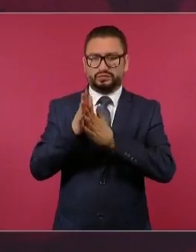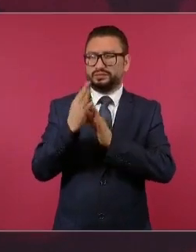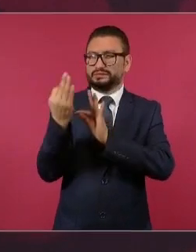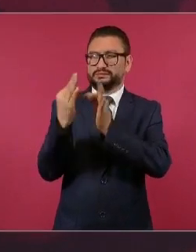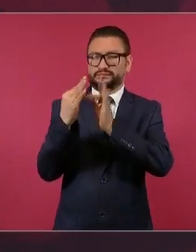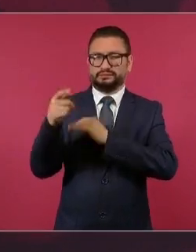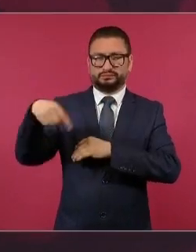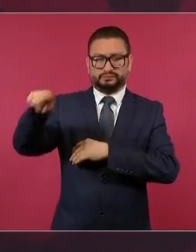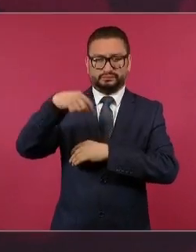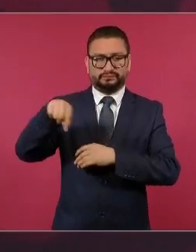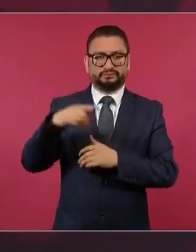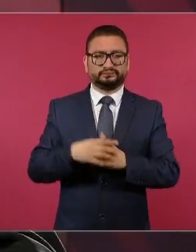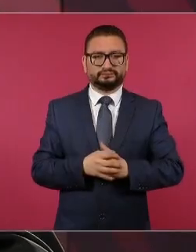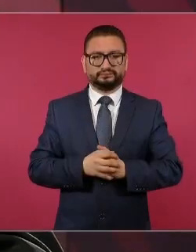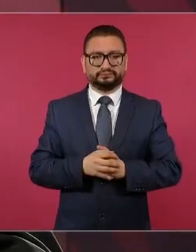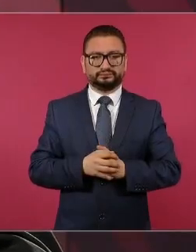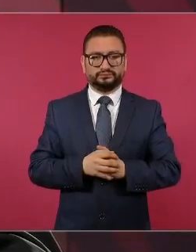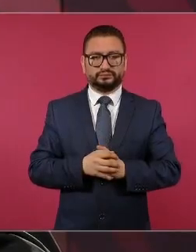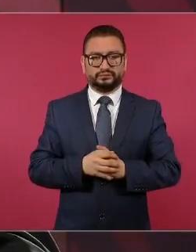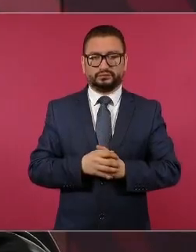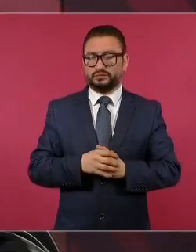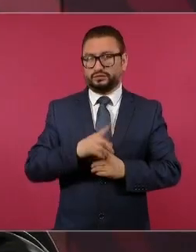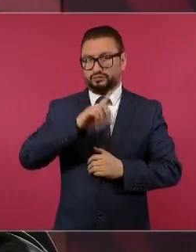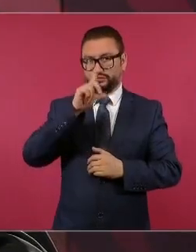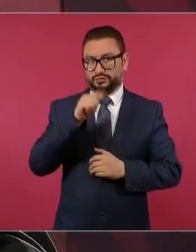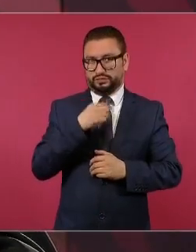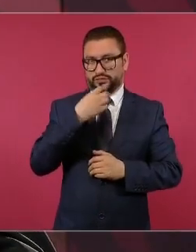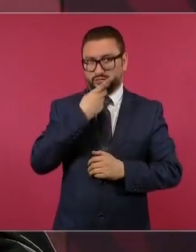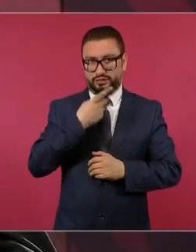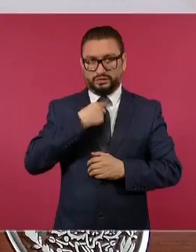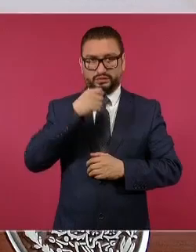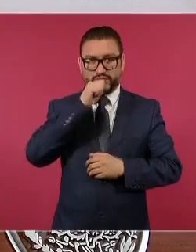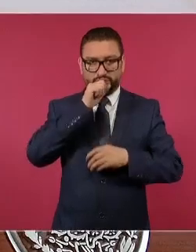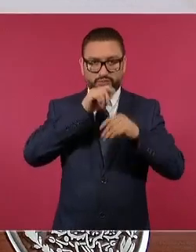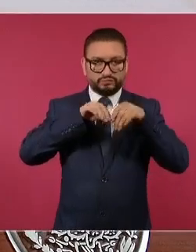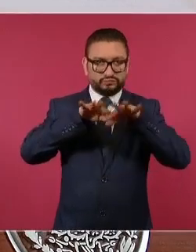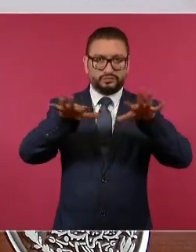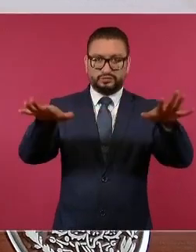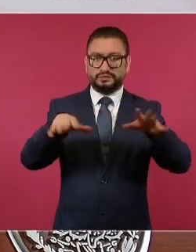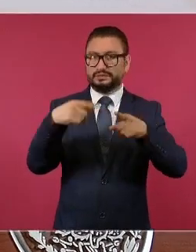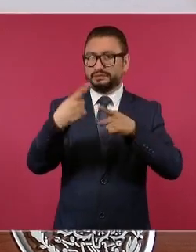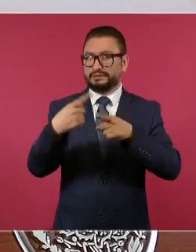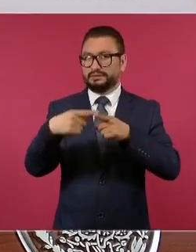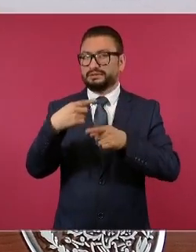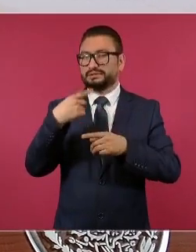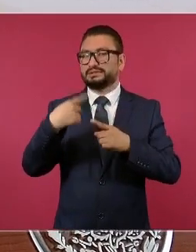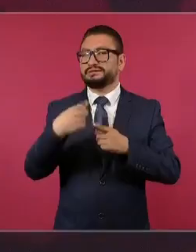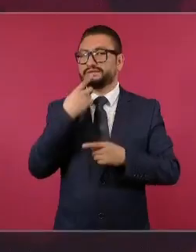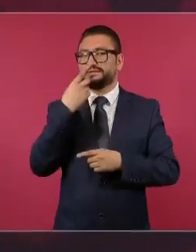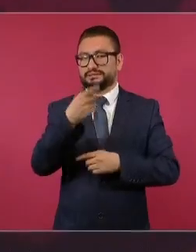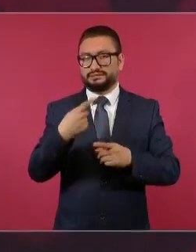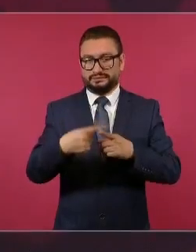cerca. No me voy a acusar de hacerle publicidad, pero les voy a decir quién sí les hizo